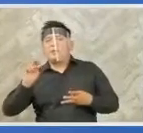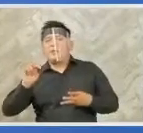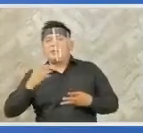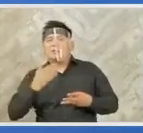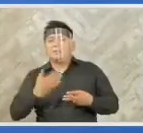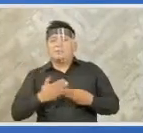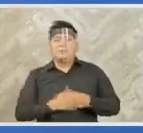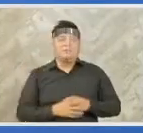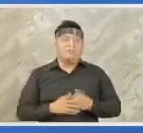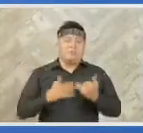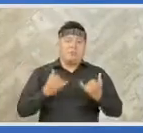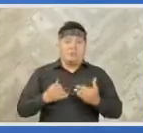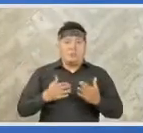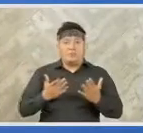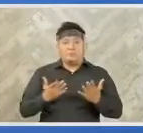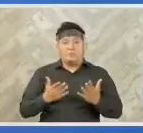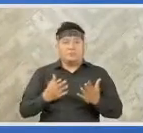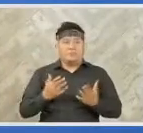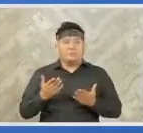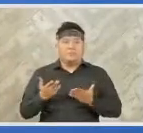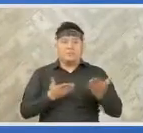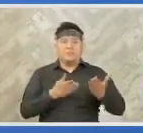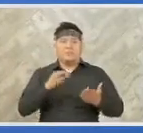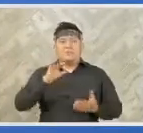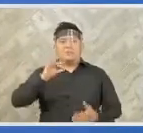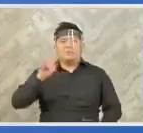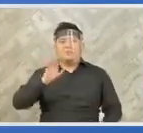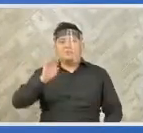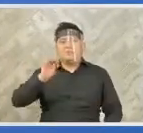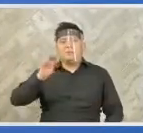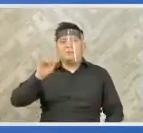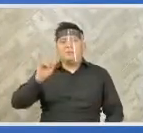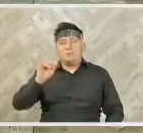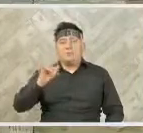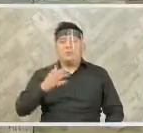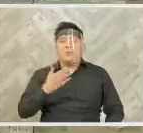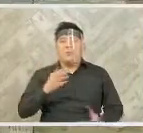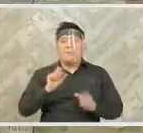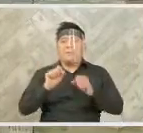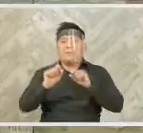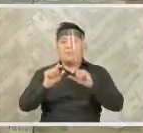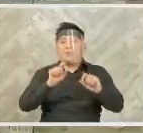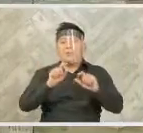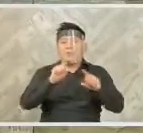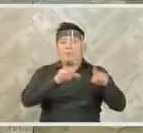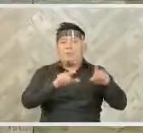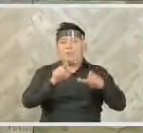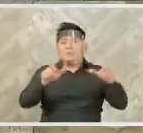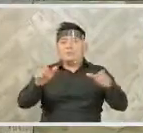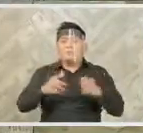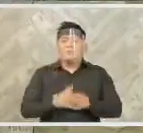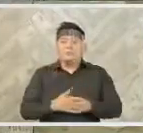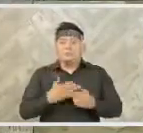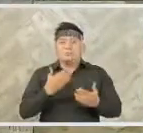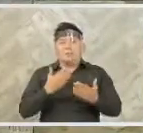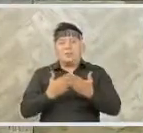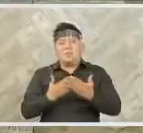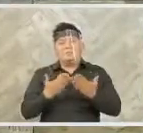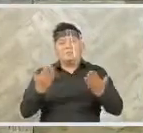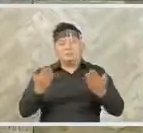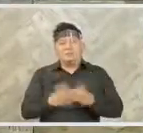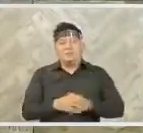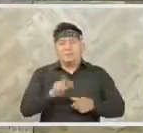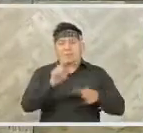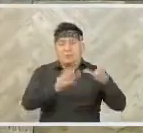a los ciudadanos que nos están haciendo preguntas a través del Facebook Live. Claro que sí, Viviana, muchísimas gracias a todas